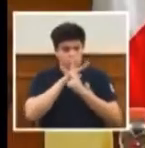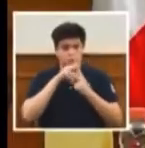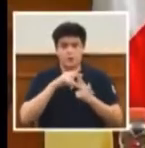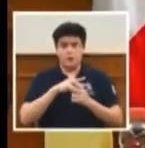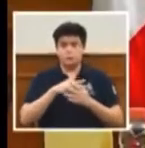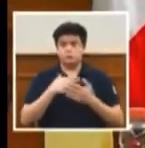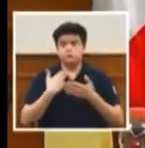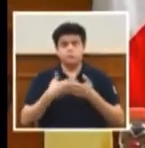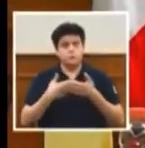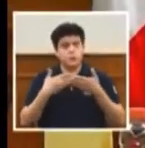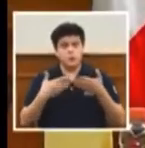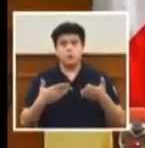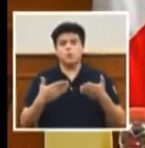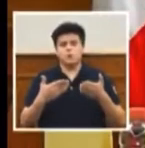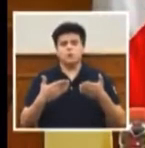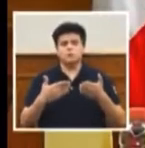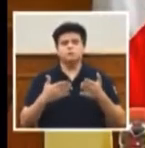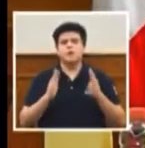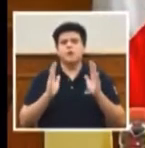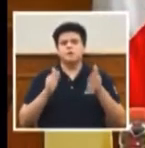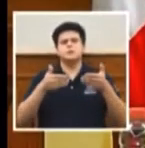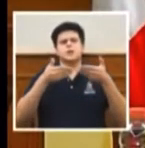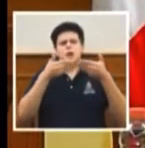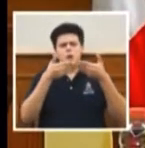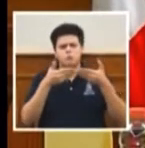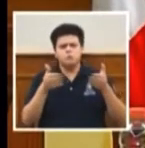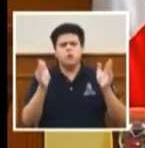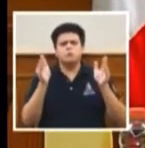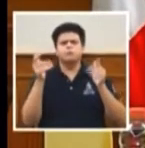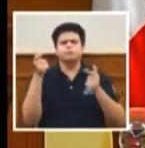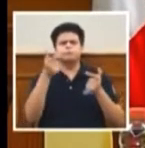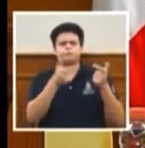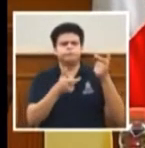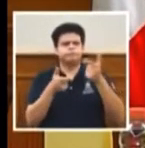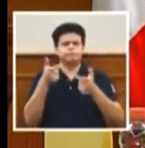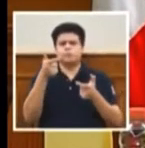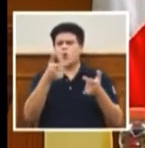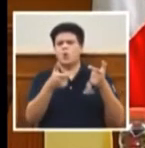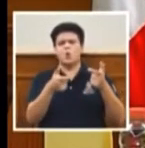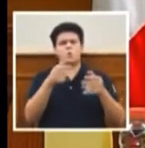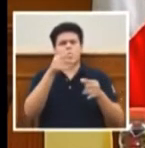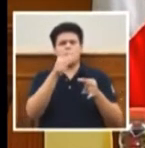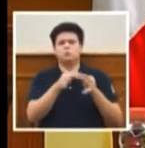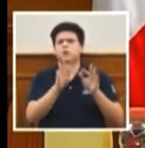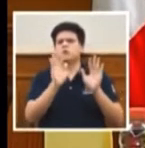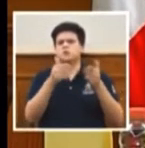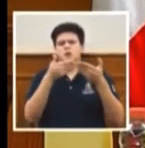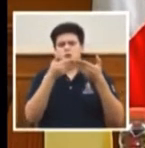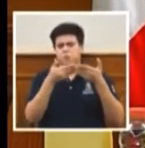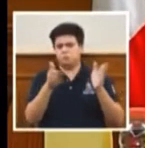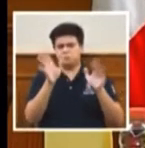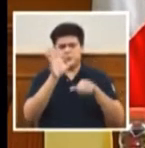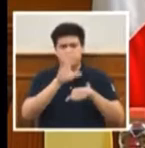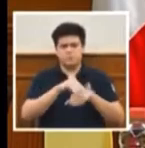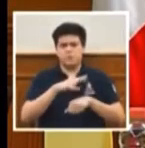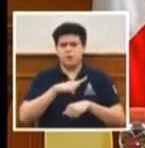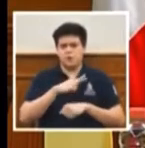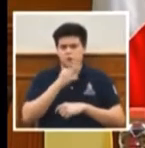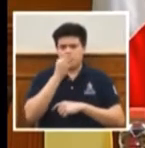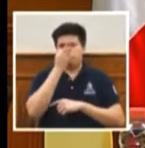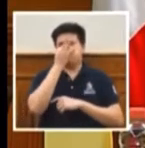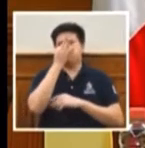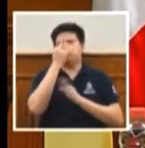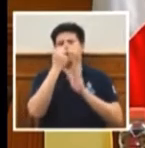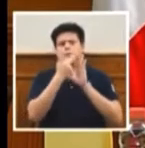hoy se abre la economía prácticamente hay muy pocas